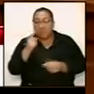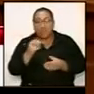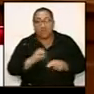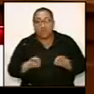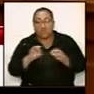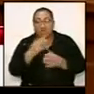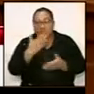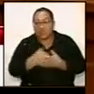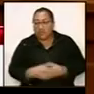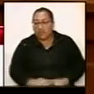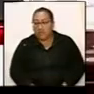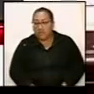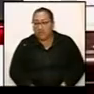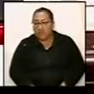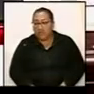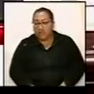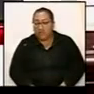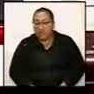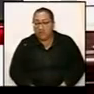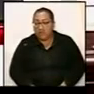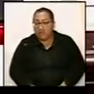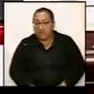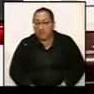considerado. Gracias.